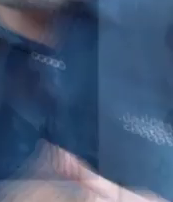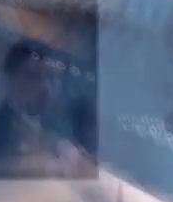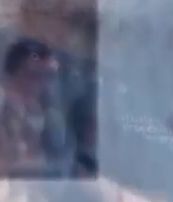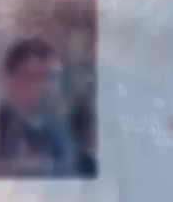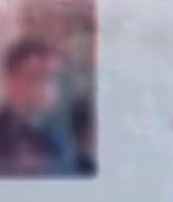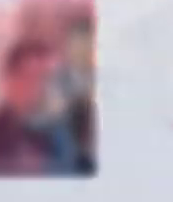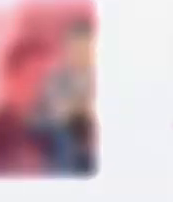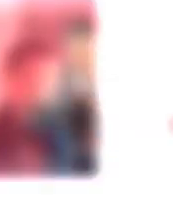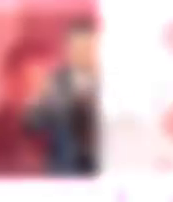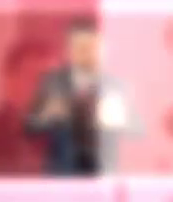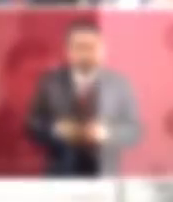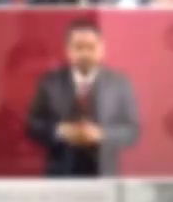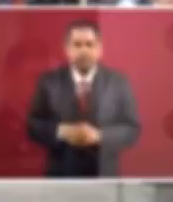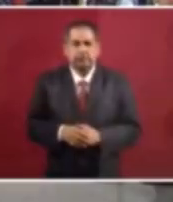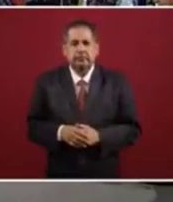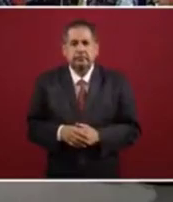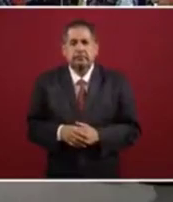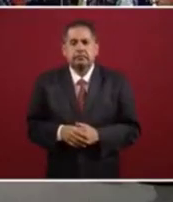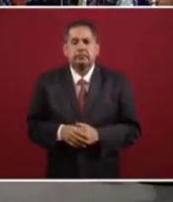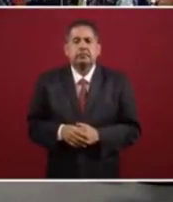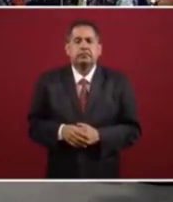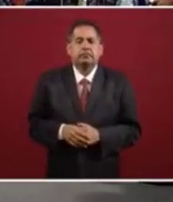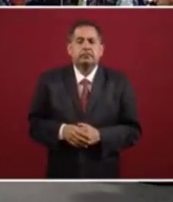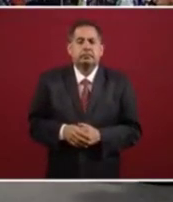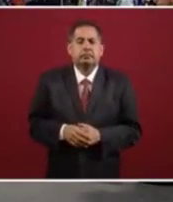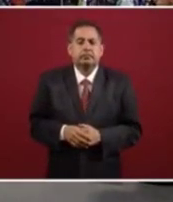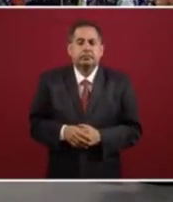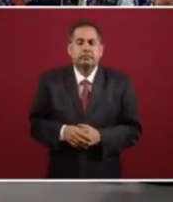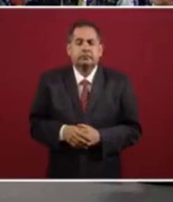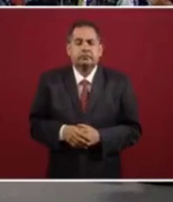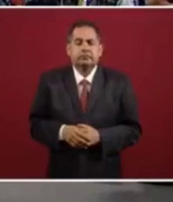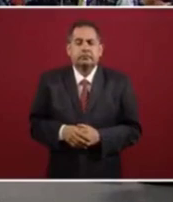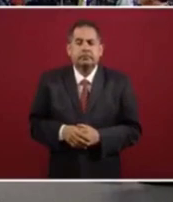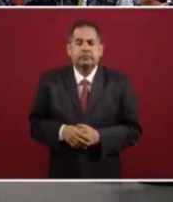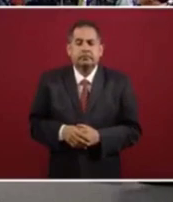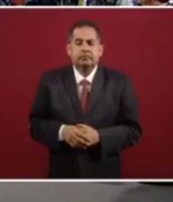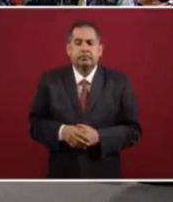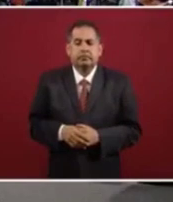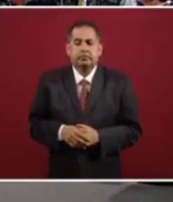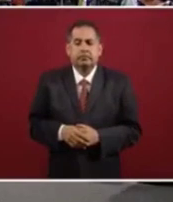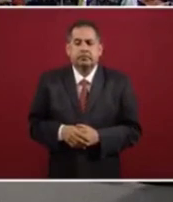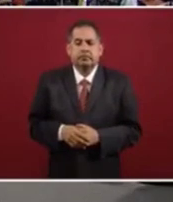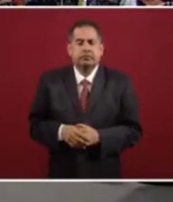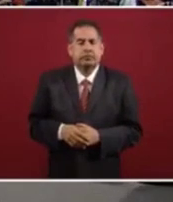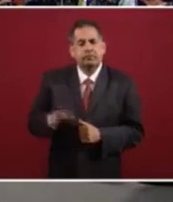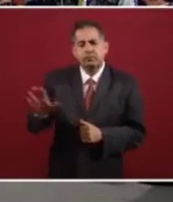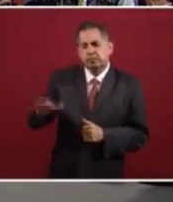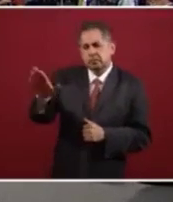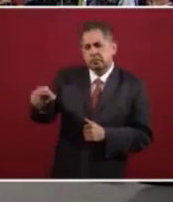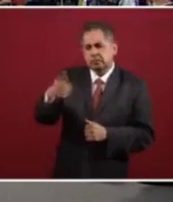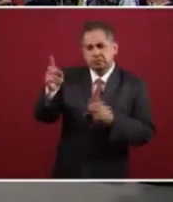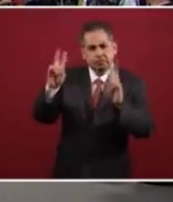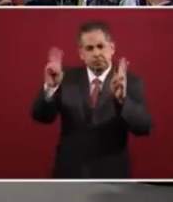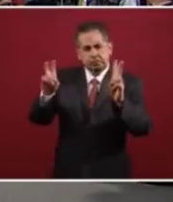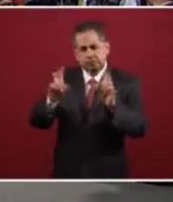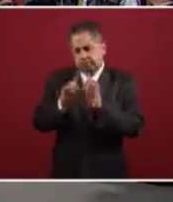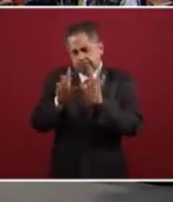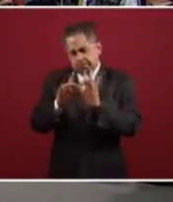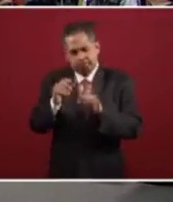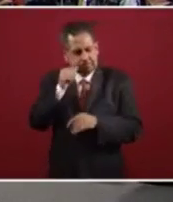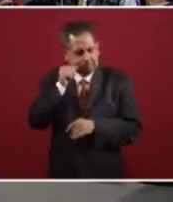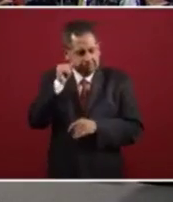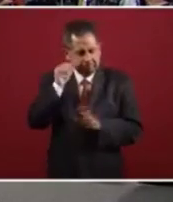redes sociales. En ese mismo sentido de lo que usted comentaba y del tema, lo que ocurrió desafortunadamente